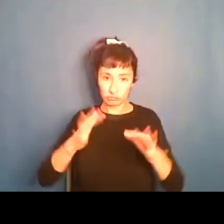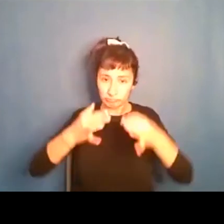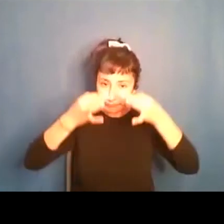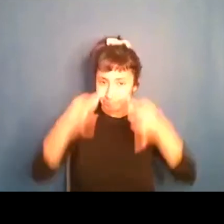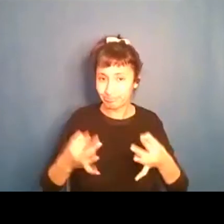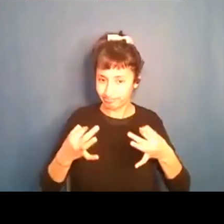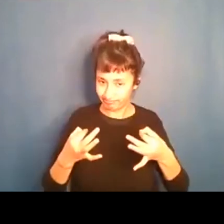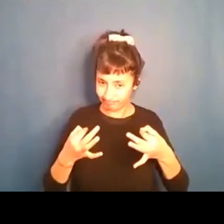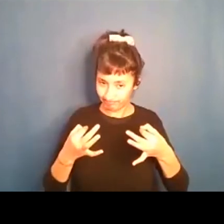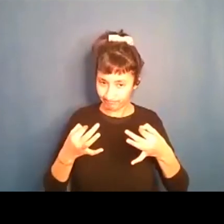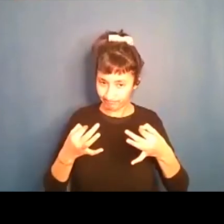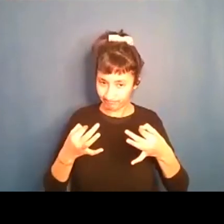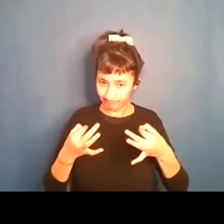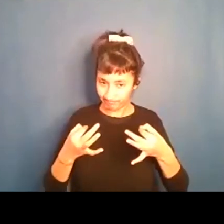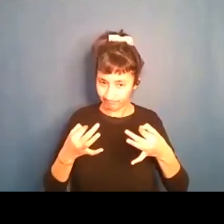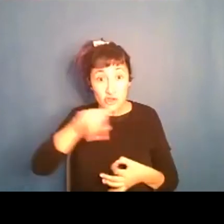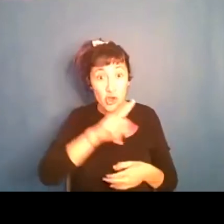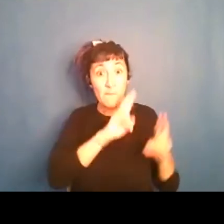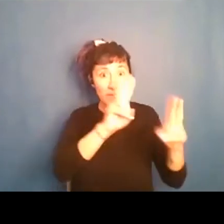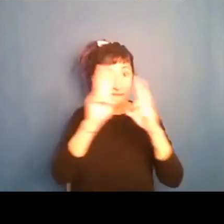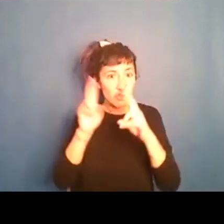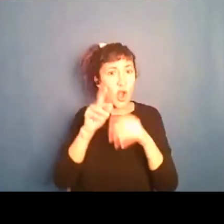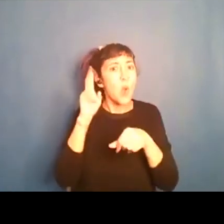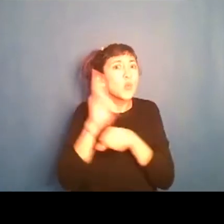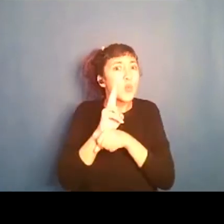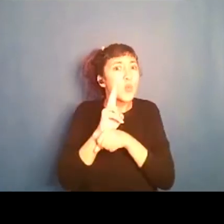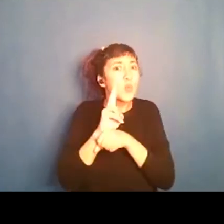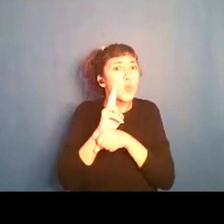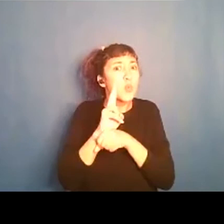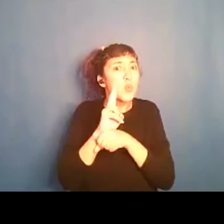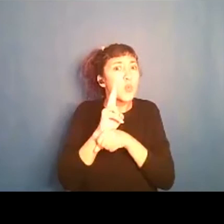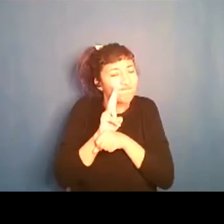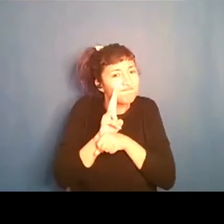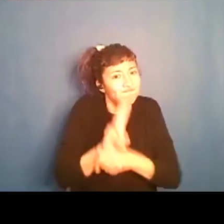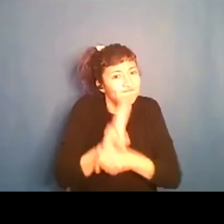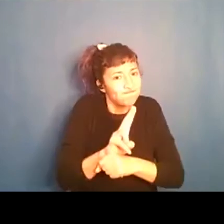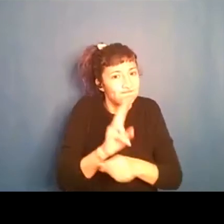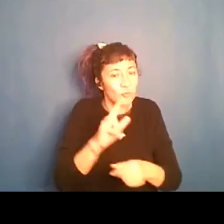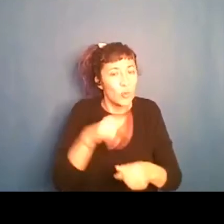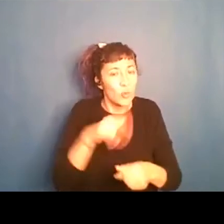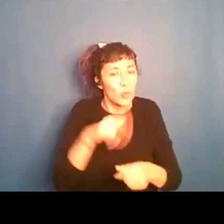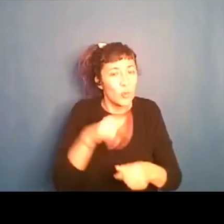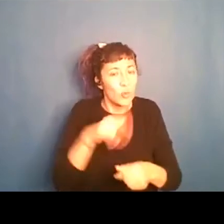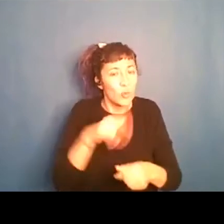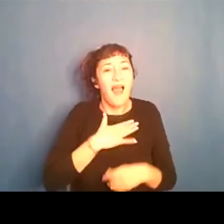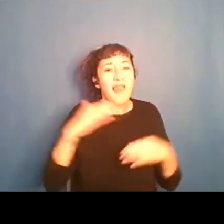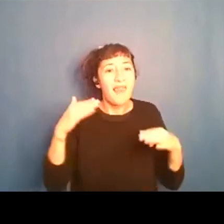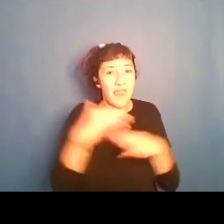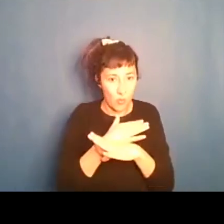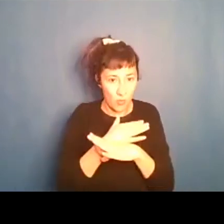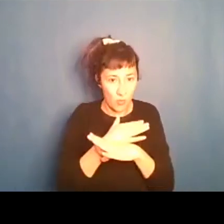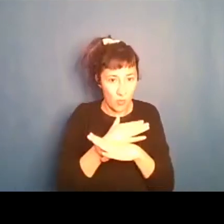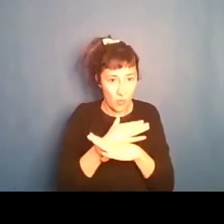de los cuales van a poder cuidar y prevalecer nuestra lengua. Tal cual. Por lo tanto, eso también quiero recalcar, que hay